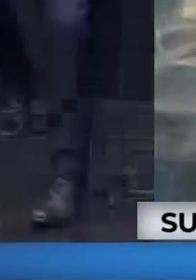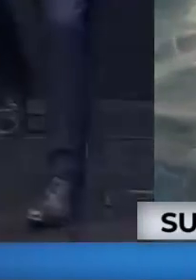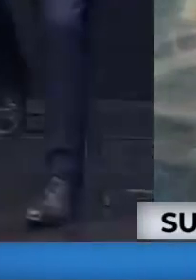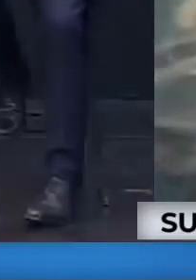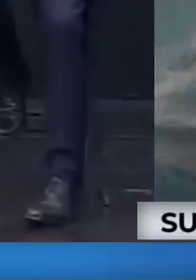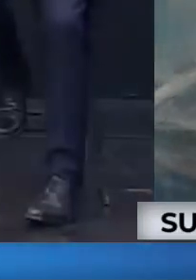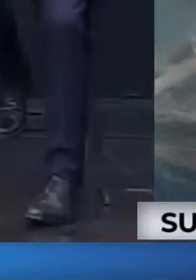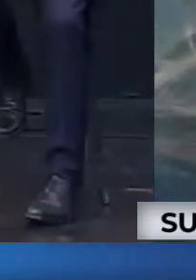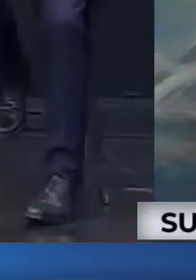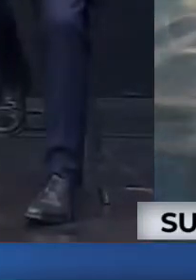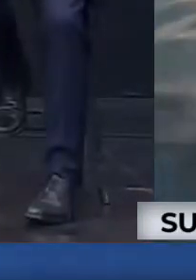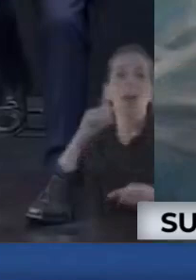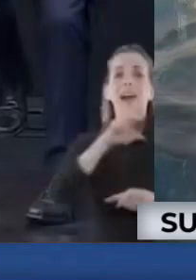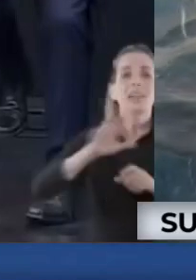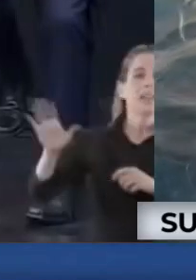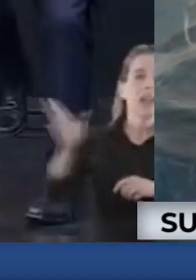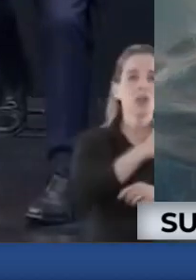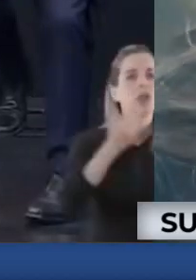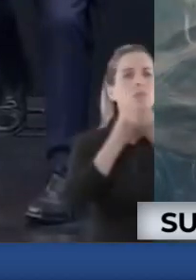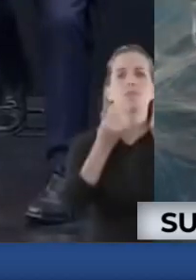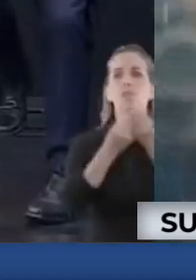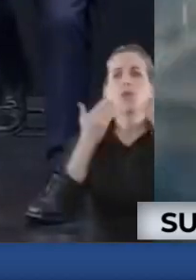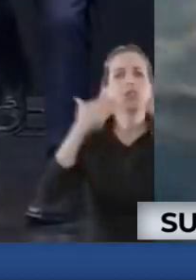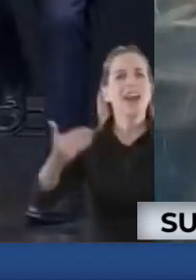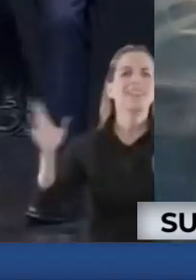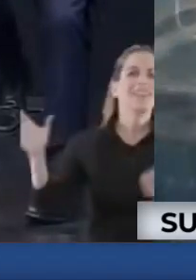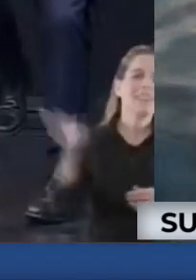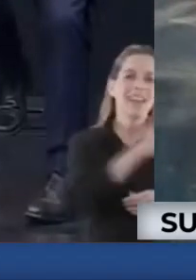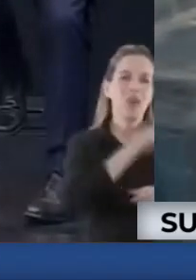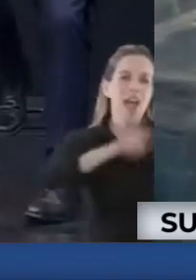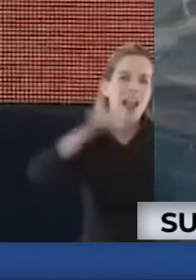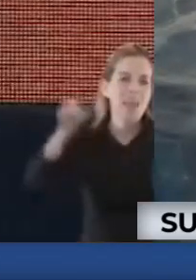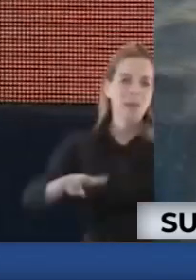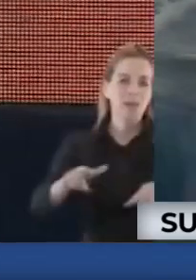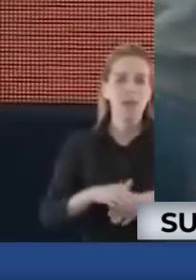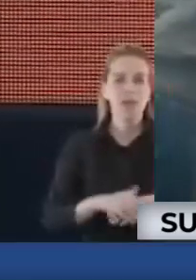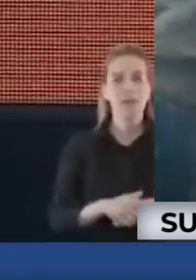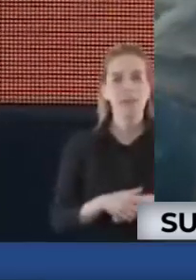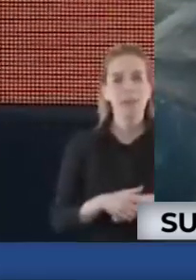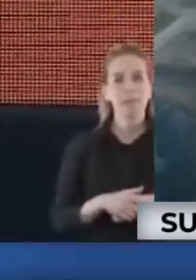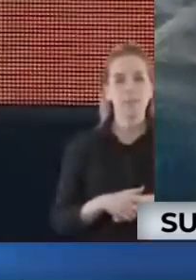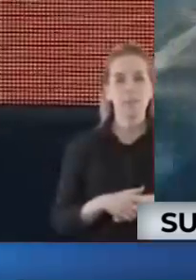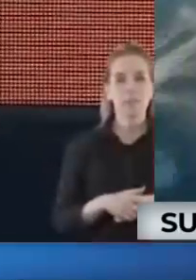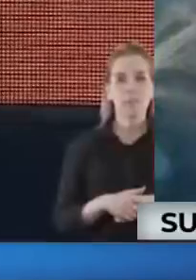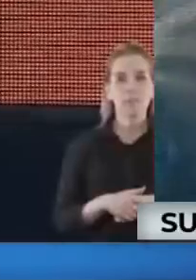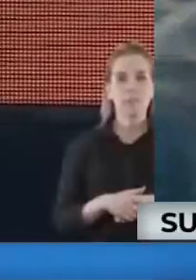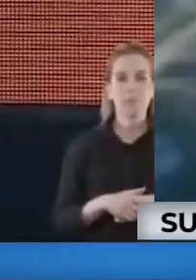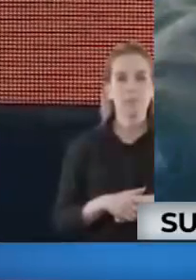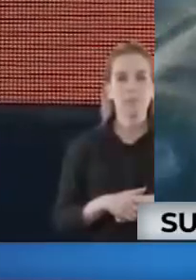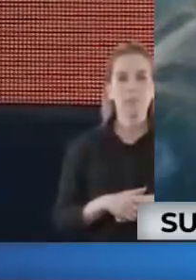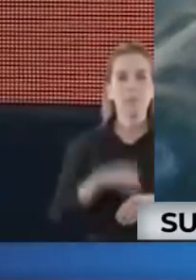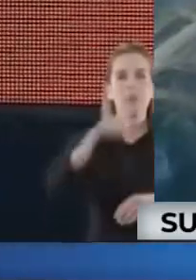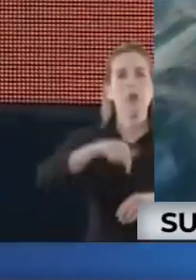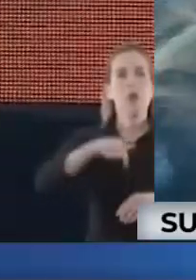importante. Sabemos que también hay personas que han sido afectadas por el desempleo y que a lo